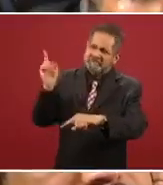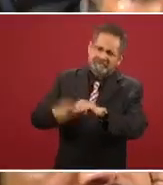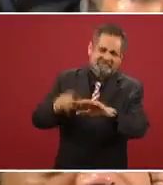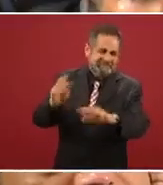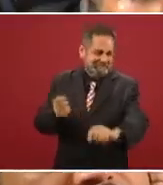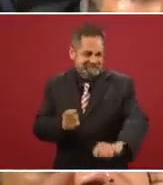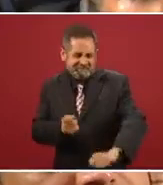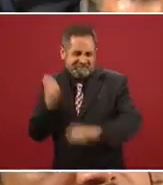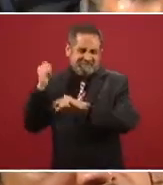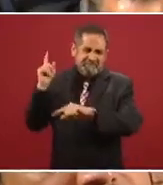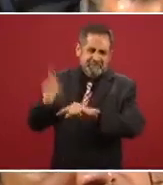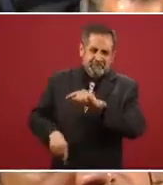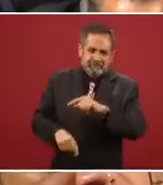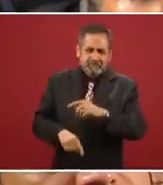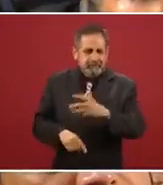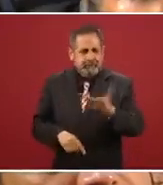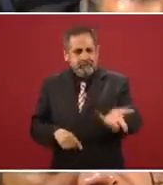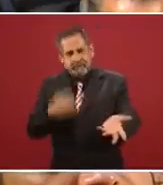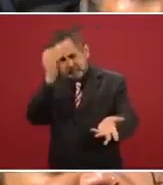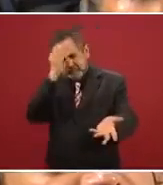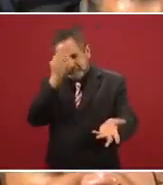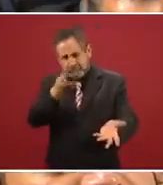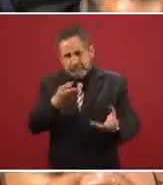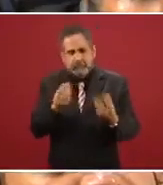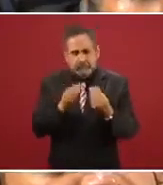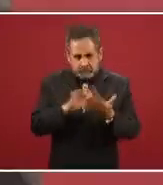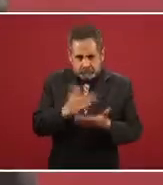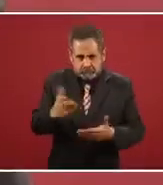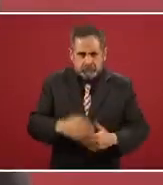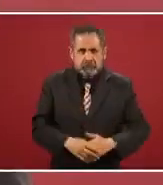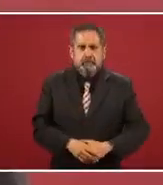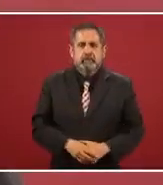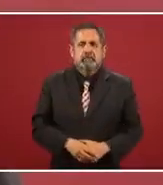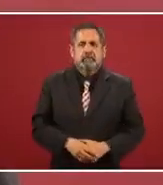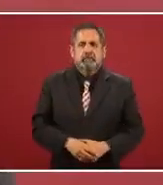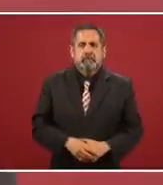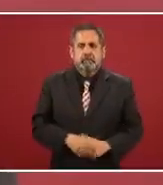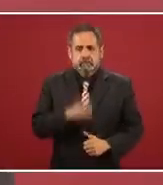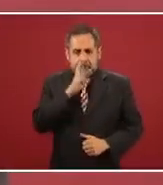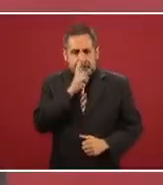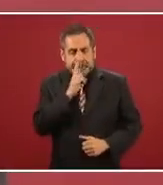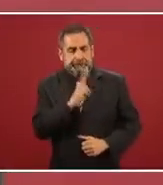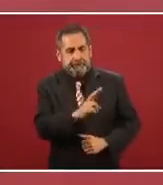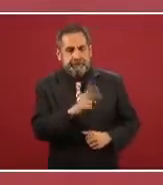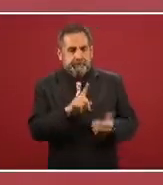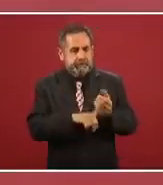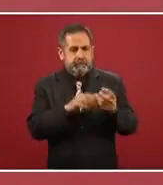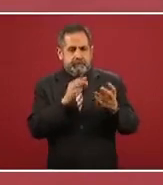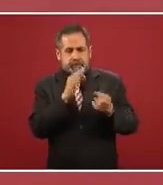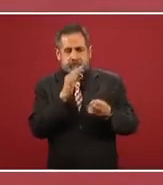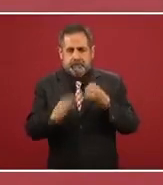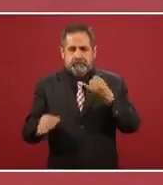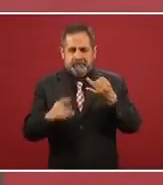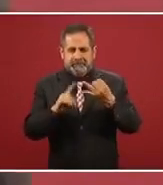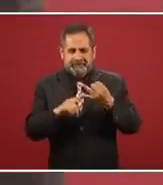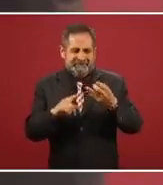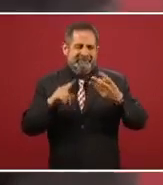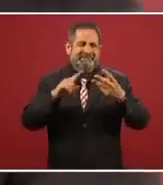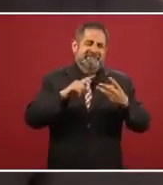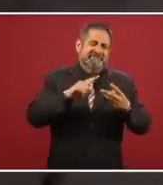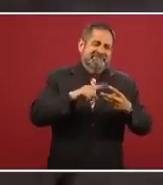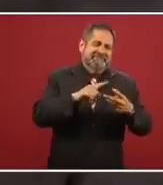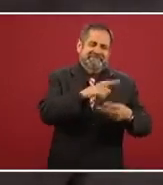del poder. ¿Me puede dar su opinión, presidente? Muchas gracias. No, te voy a contestar lo último, lo primero no.